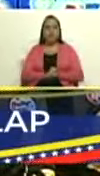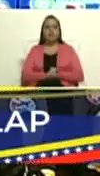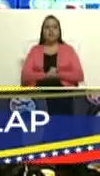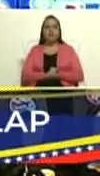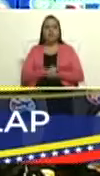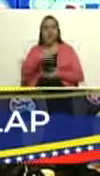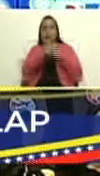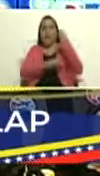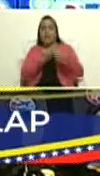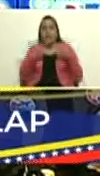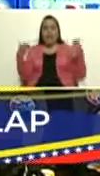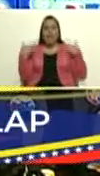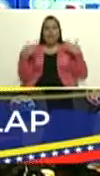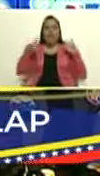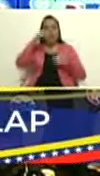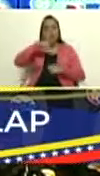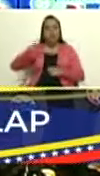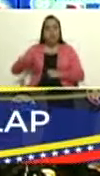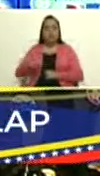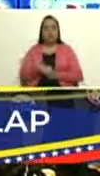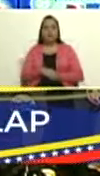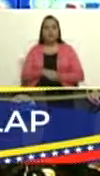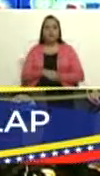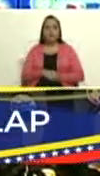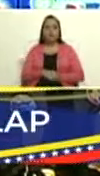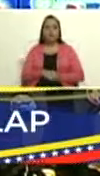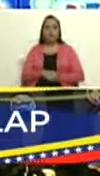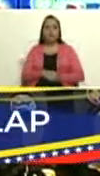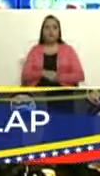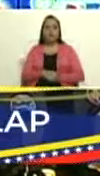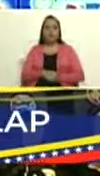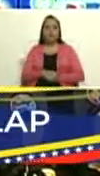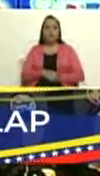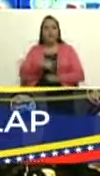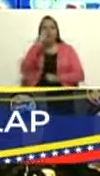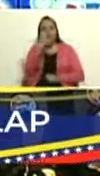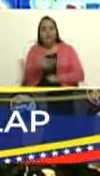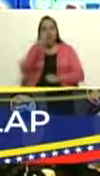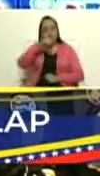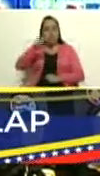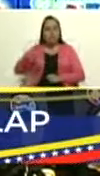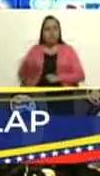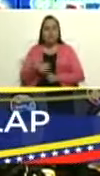Para construir la alegría del pueblo. El bienestar del pueblo.